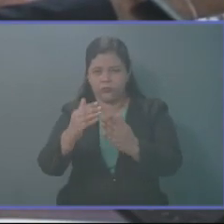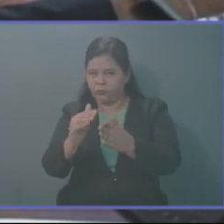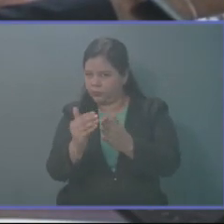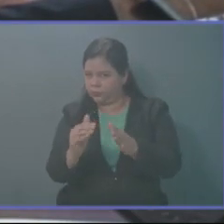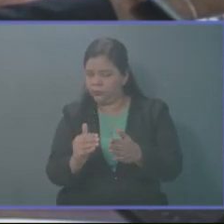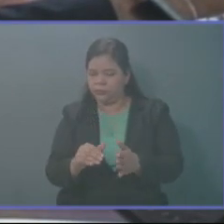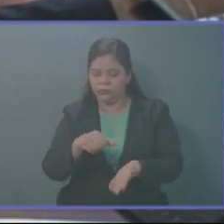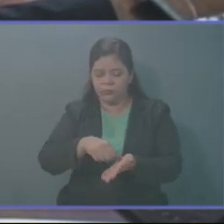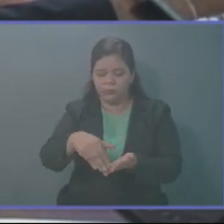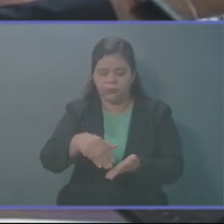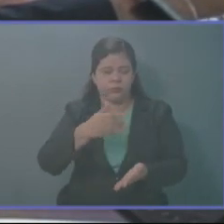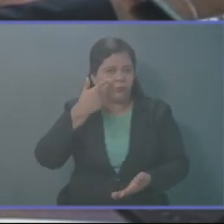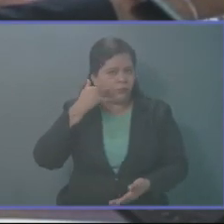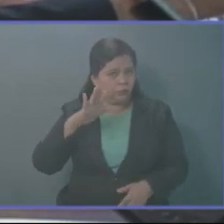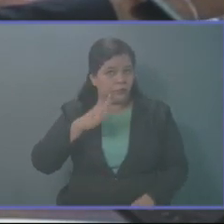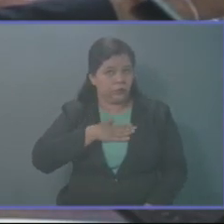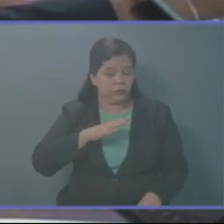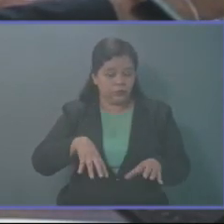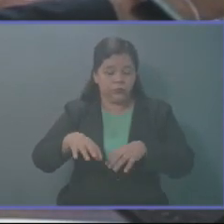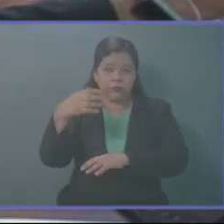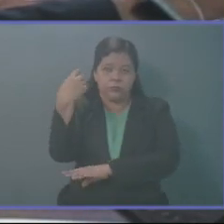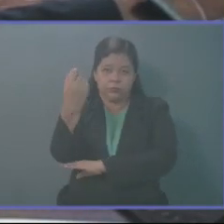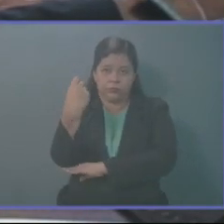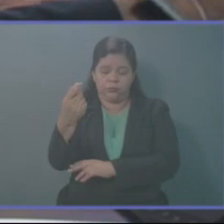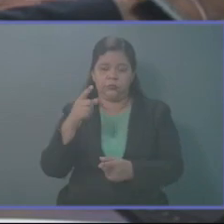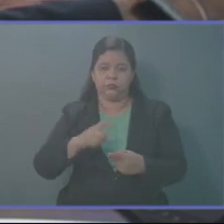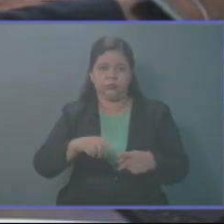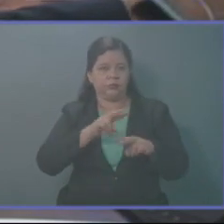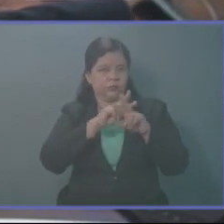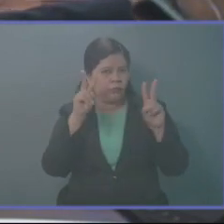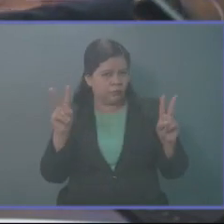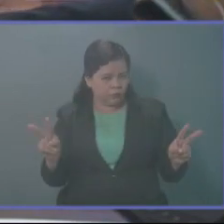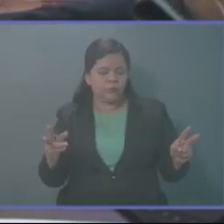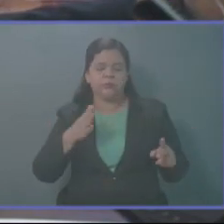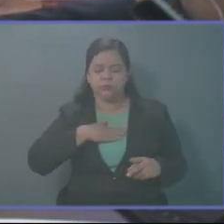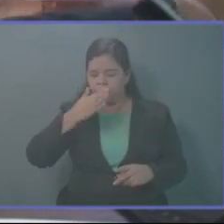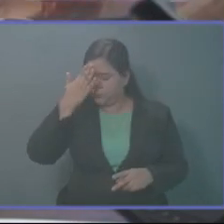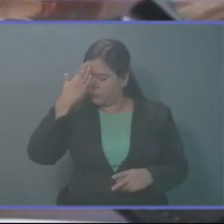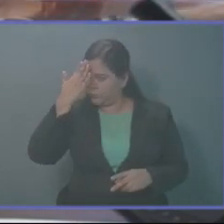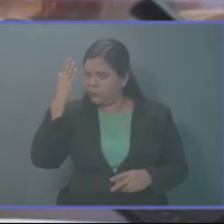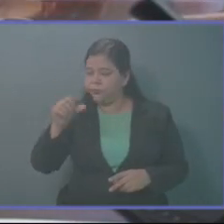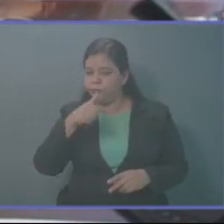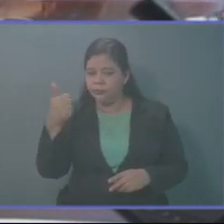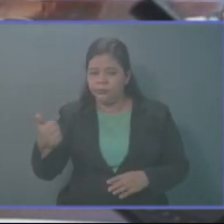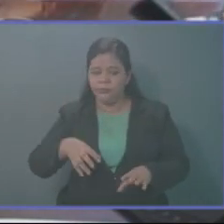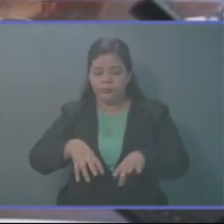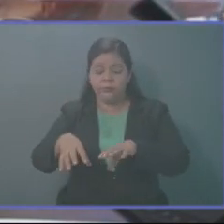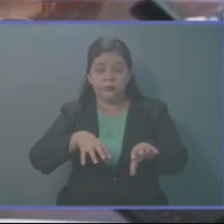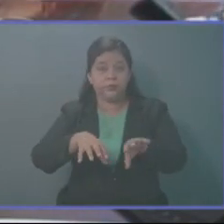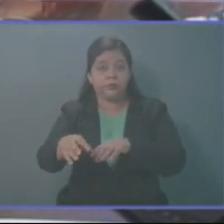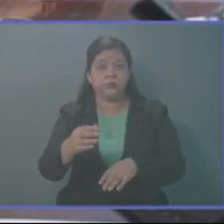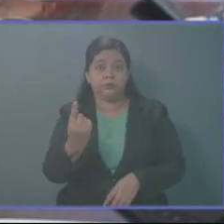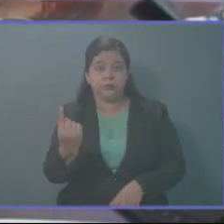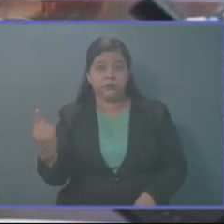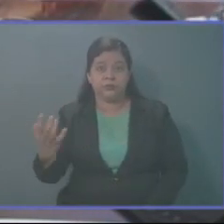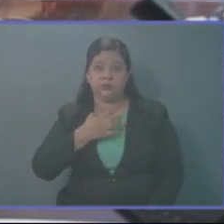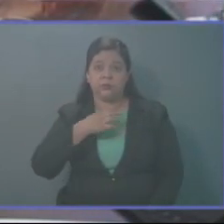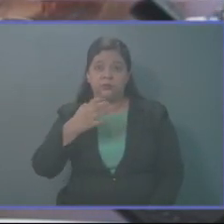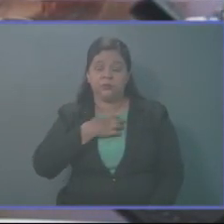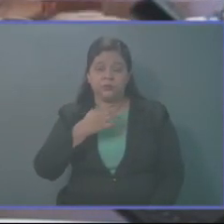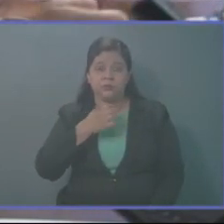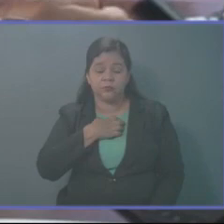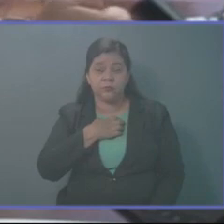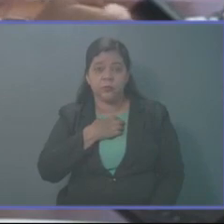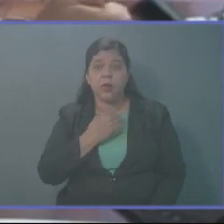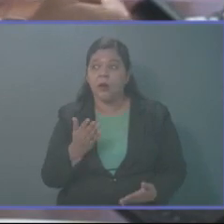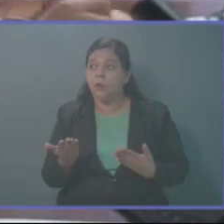lo menos del Departamento de la Libertad, del Departamento de la Paz, y sé que de otros departamentos la gente se está quejando